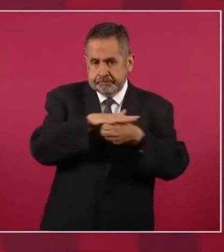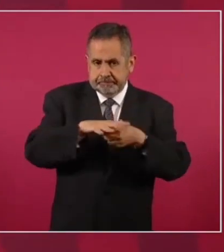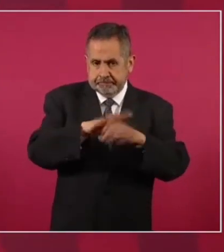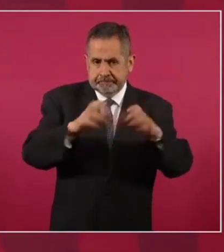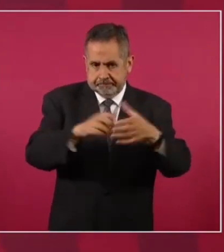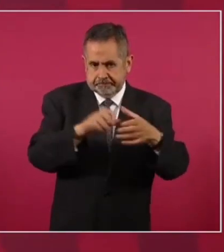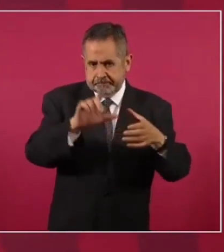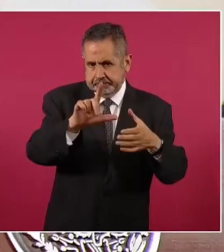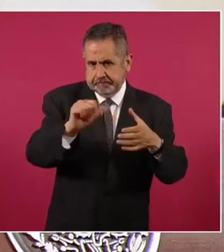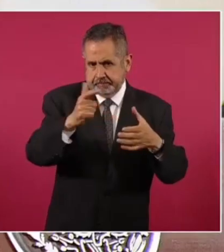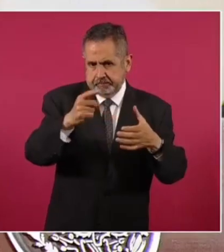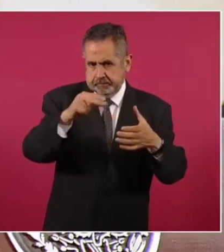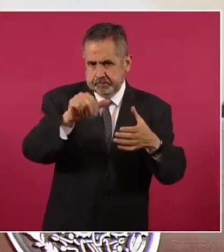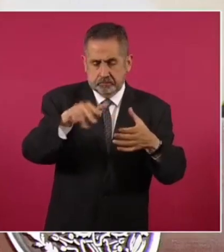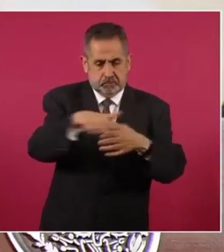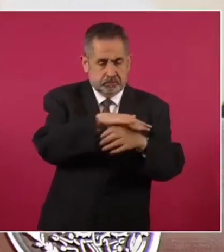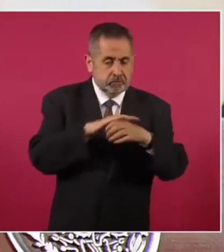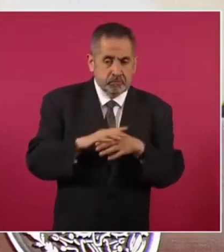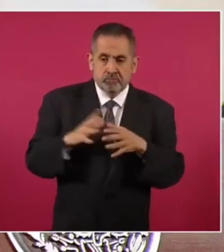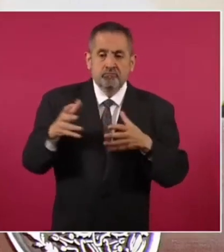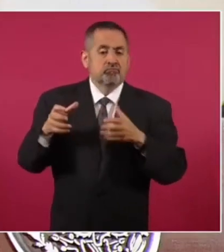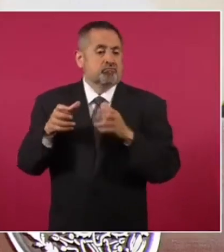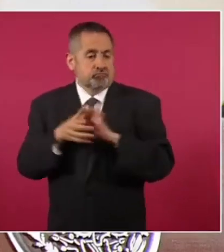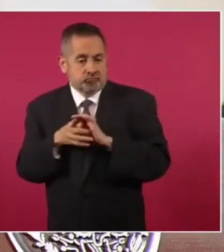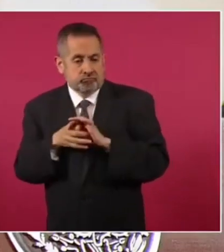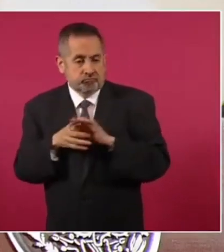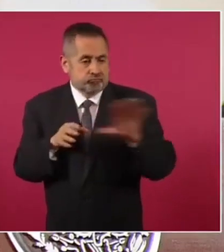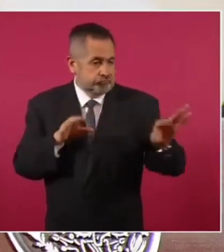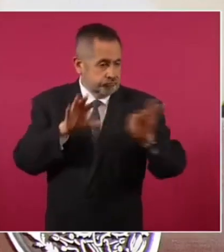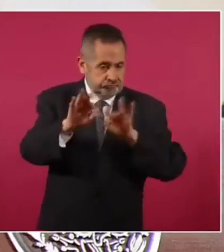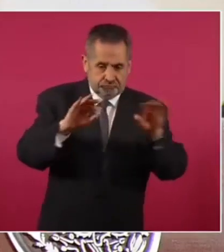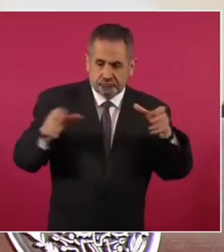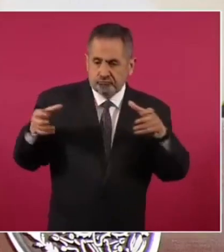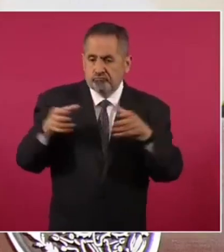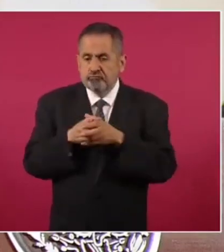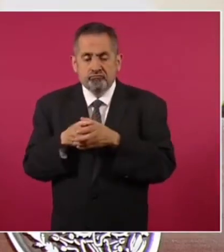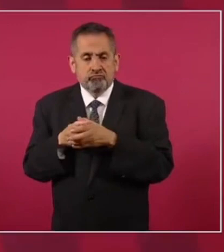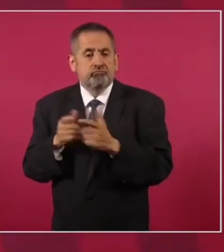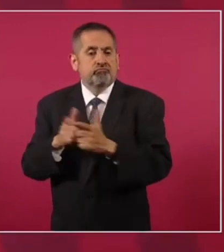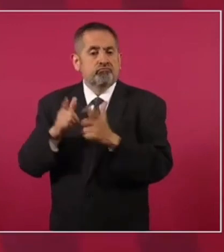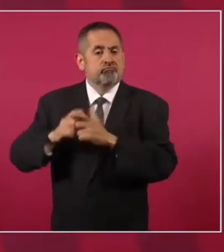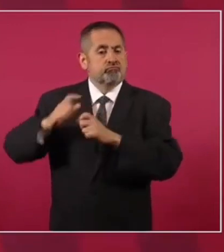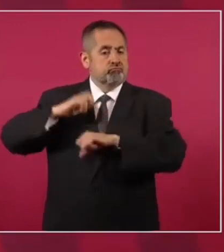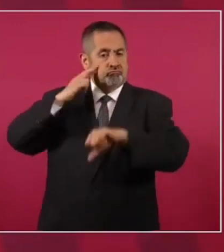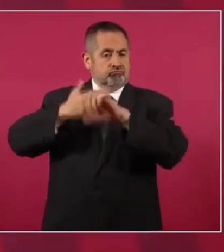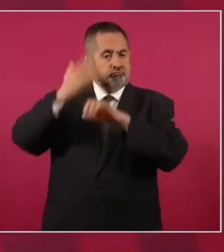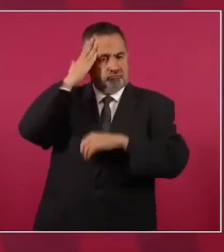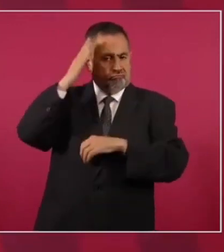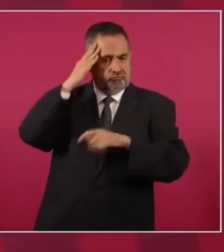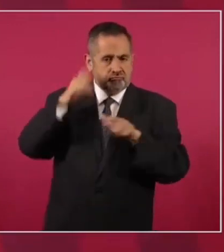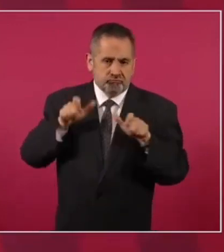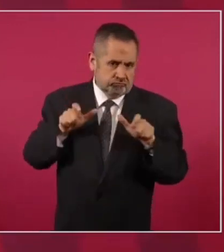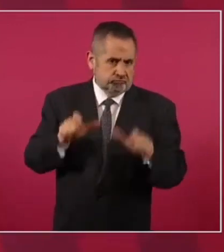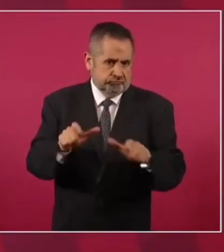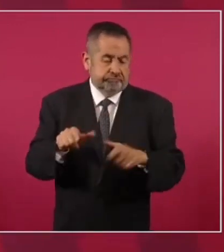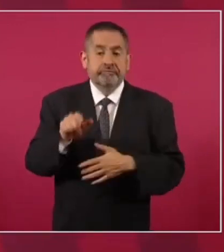locales. Y a partir de que se creó este mando especial,